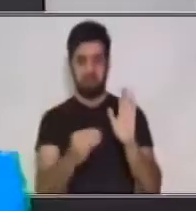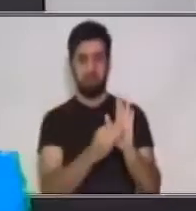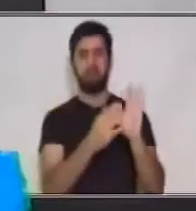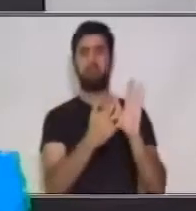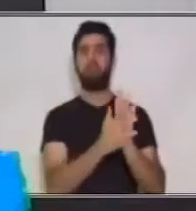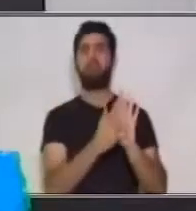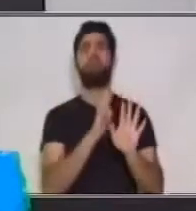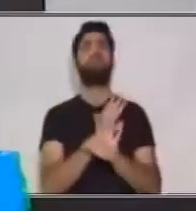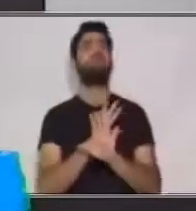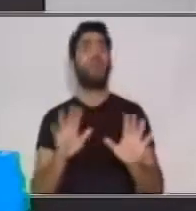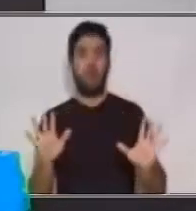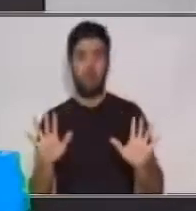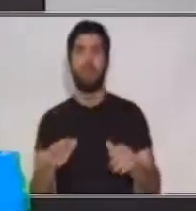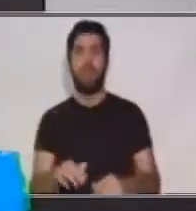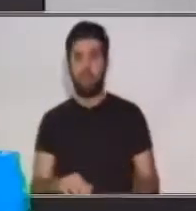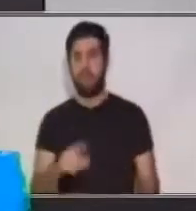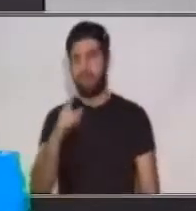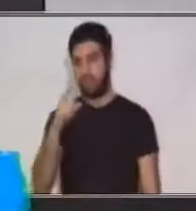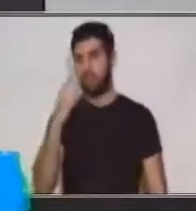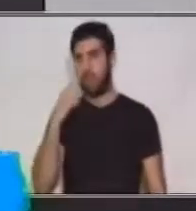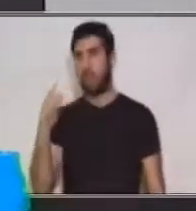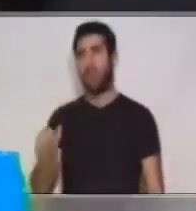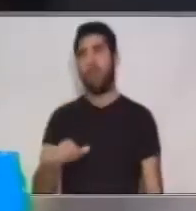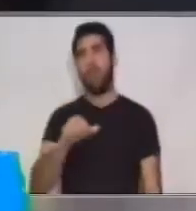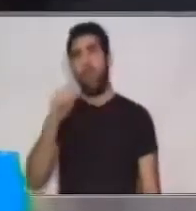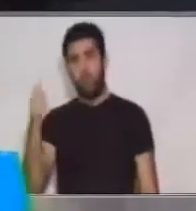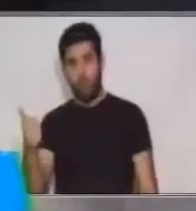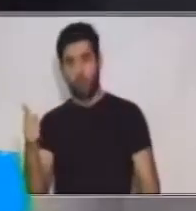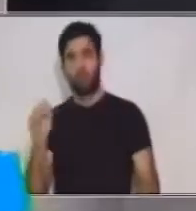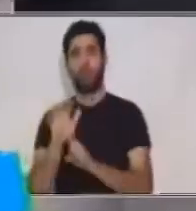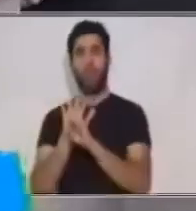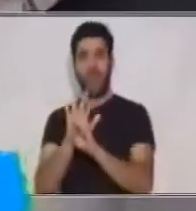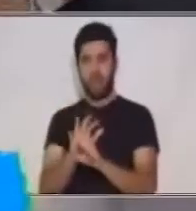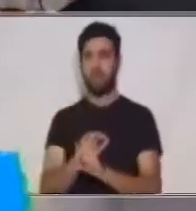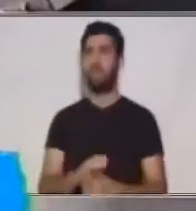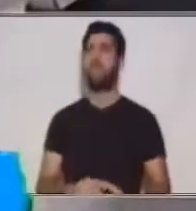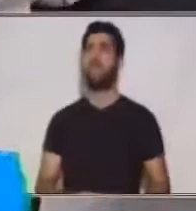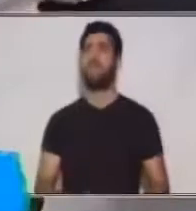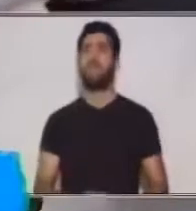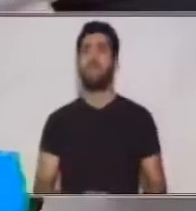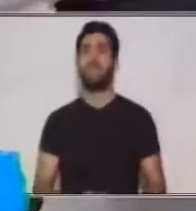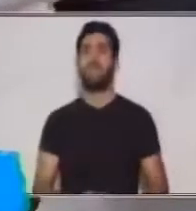que acabamos de ver. Vamos a aplicar un ejemplo más. Veamos acá.